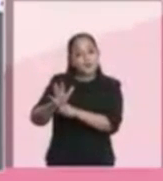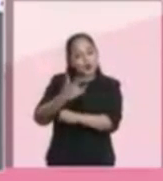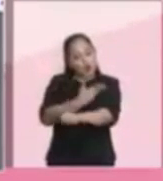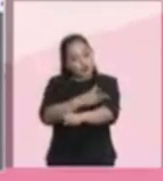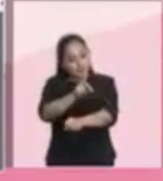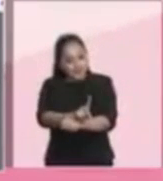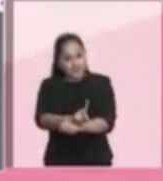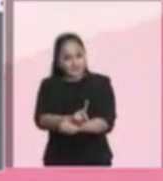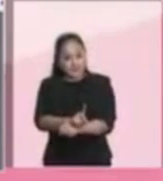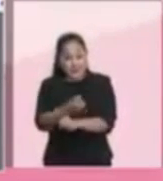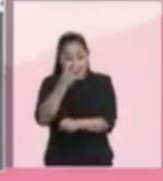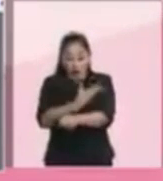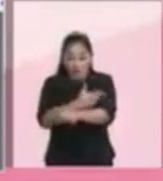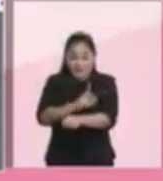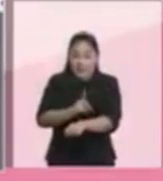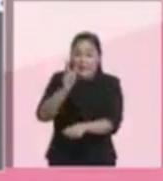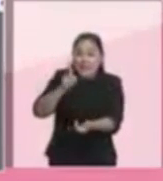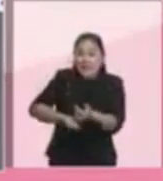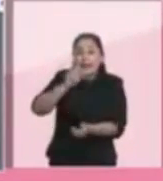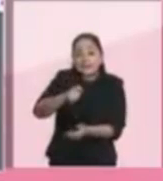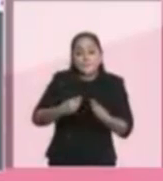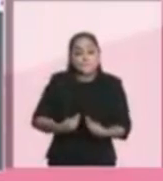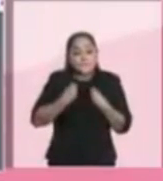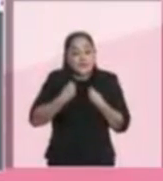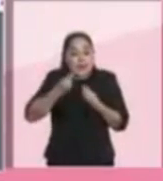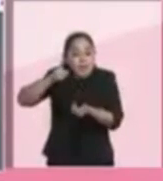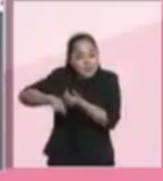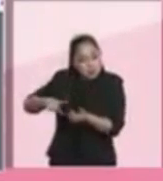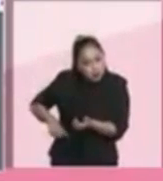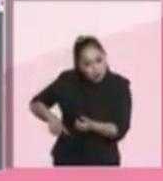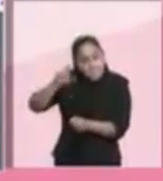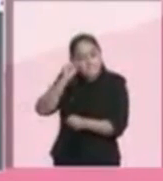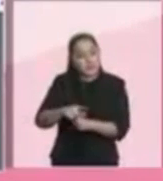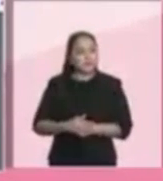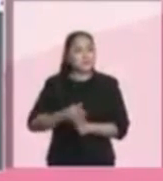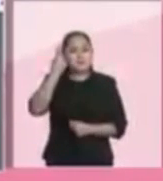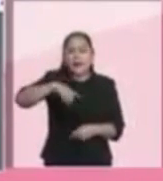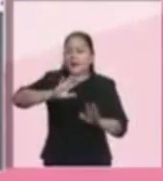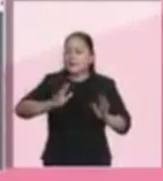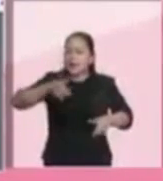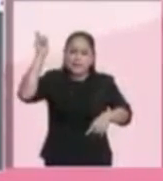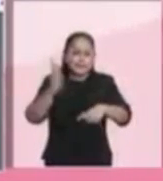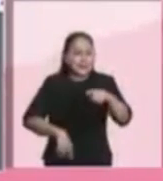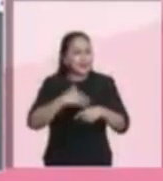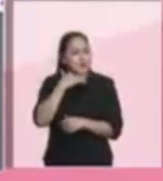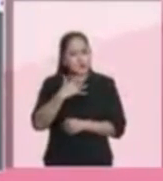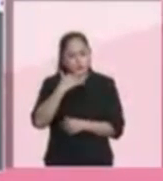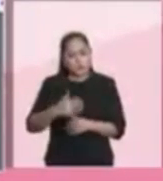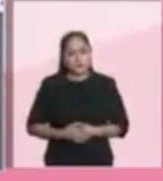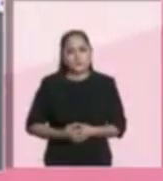la honestidad como forma de vida y como forma de gobierno para desterrar la corrupción. Ricardo